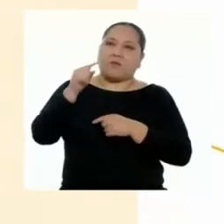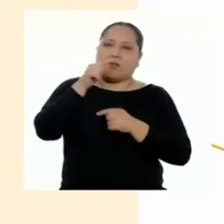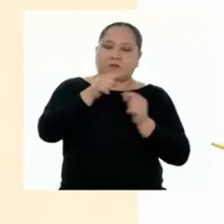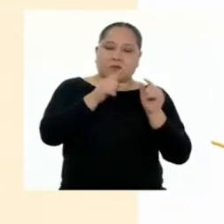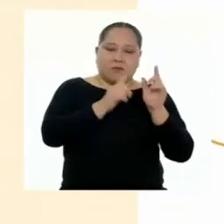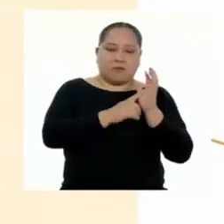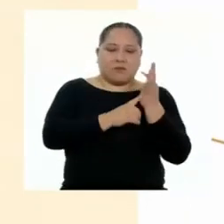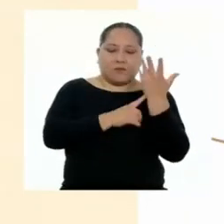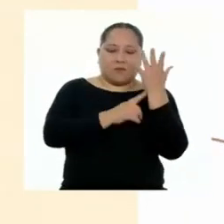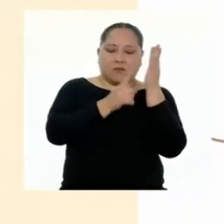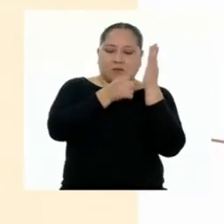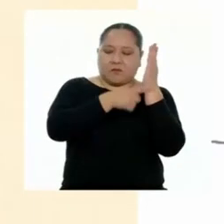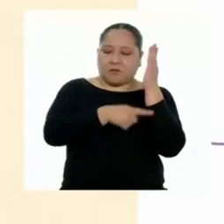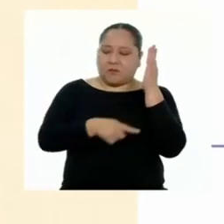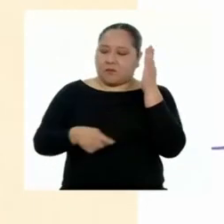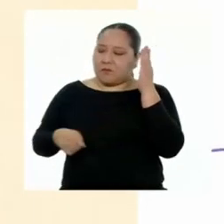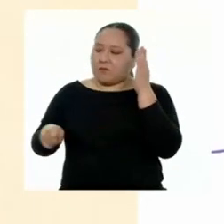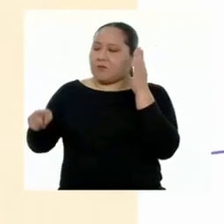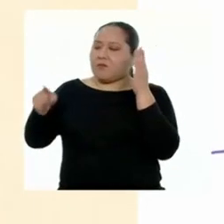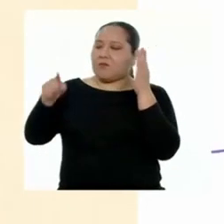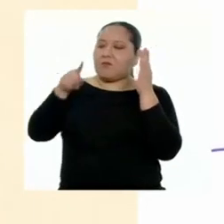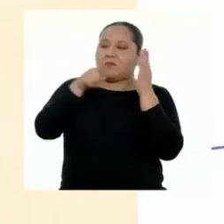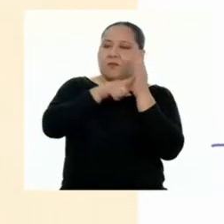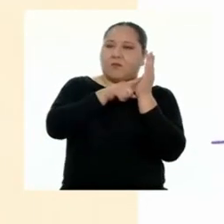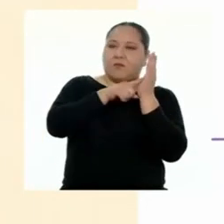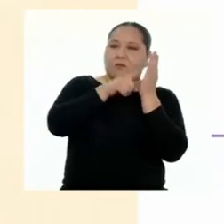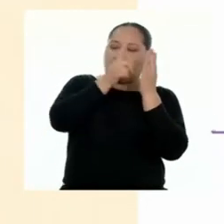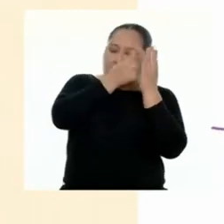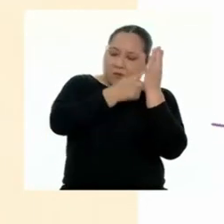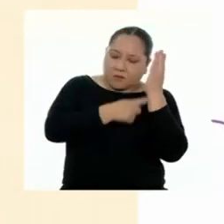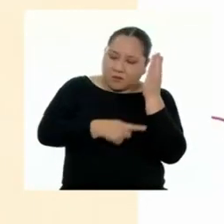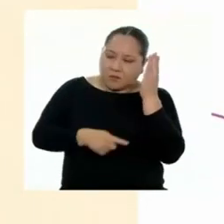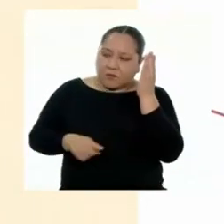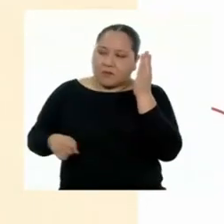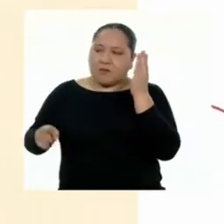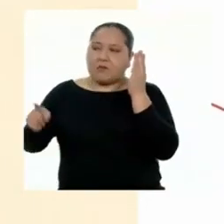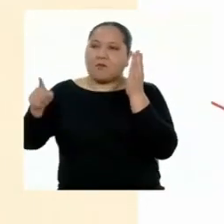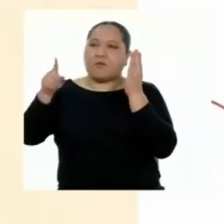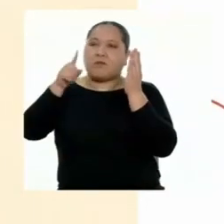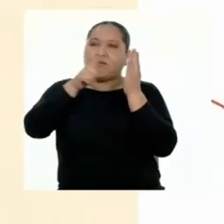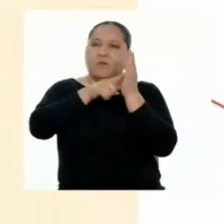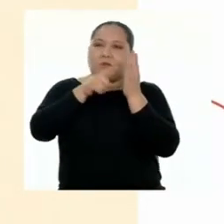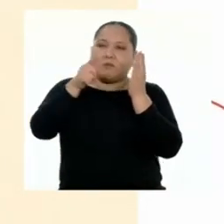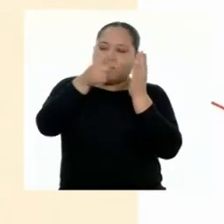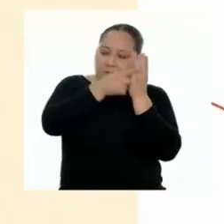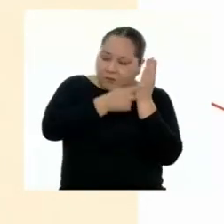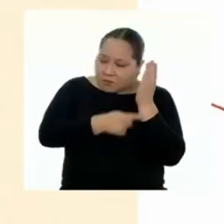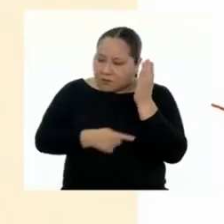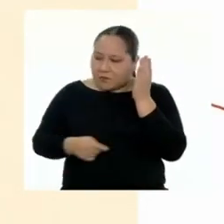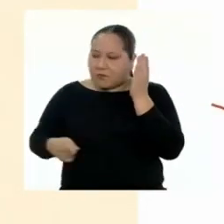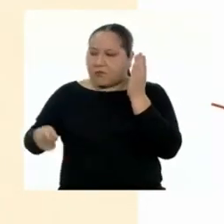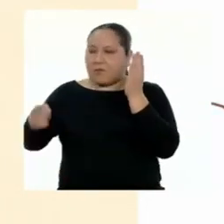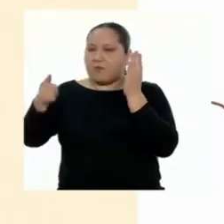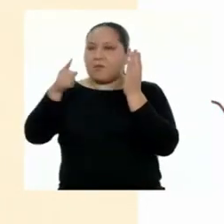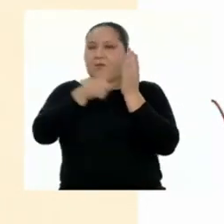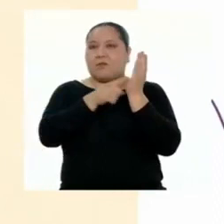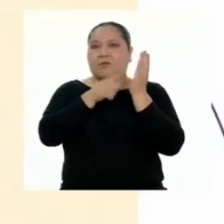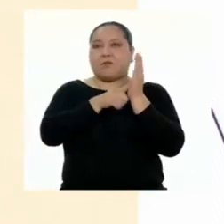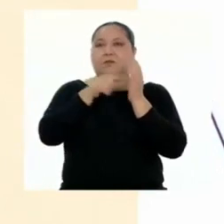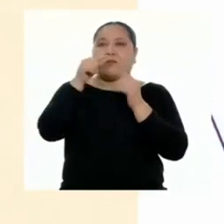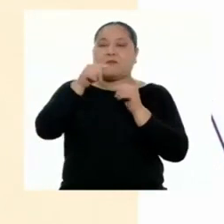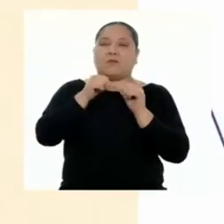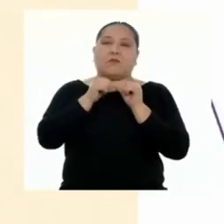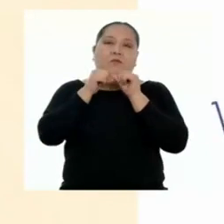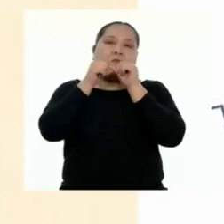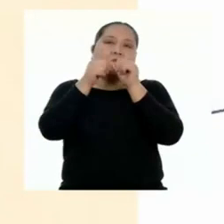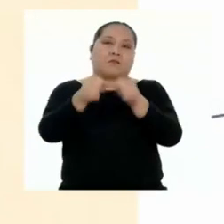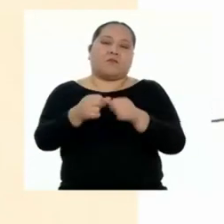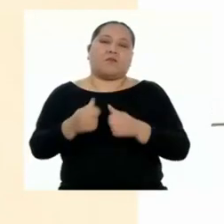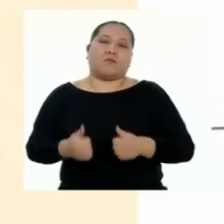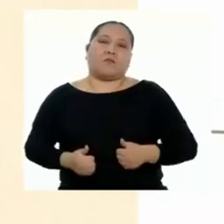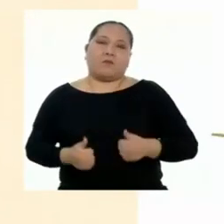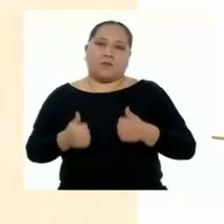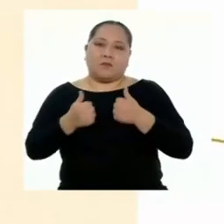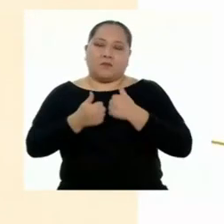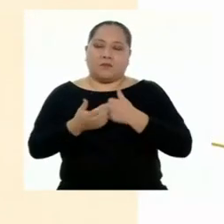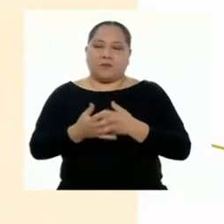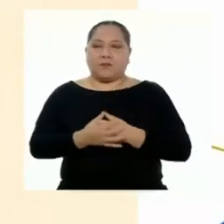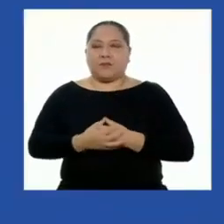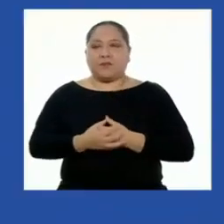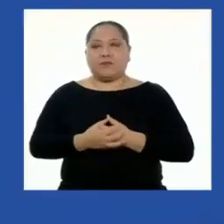de unos individuos a otros, completándose un ciclo cerrado de la materia que permite la continuidad de la